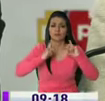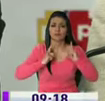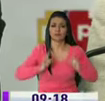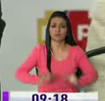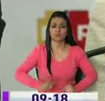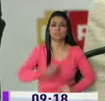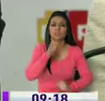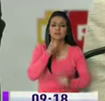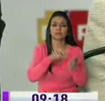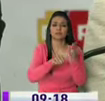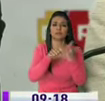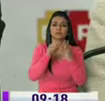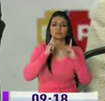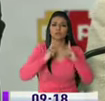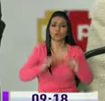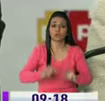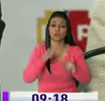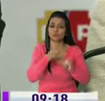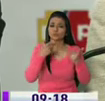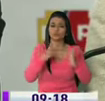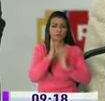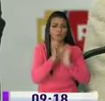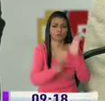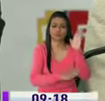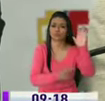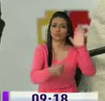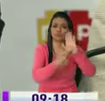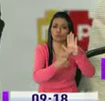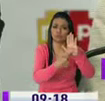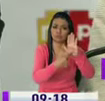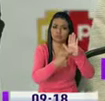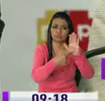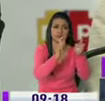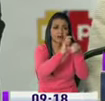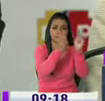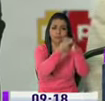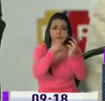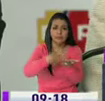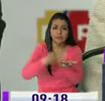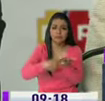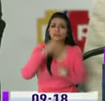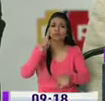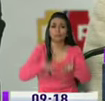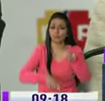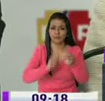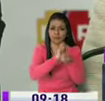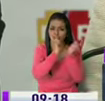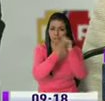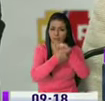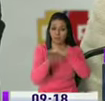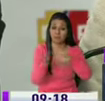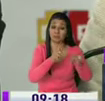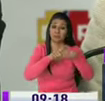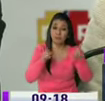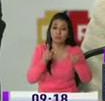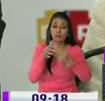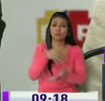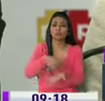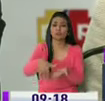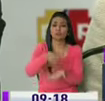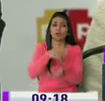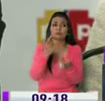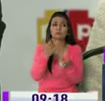que es del Ministerio de Salud Pública, y eso es en nuestra Constitución. No existen debates alrededor de este tema. Lo que existen es inquietudes de cuál